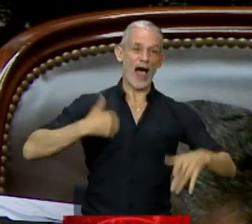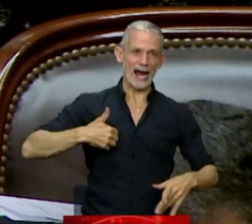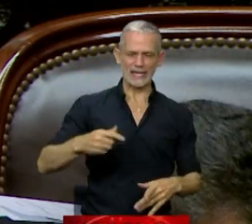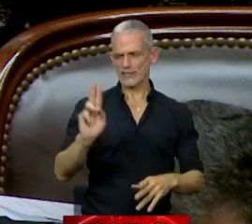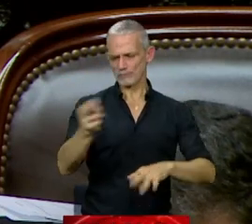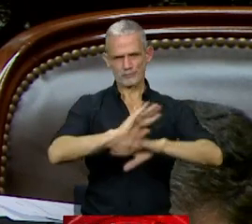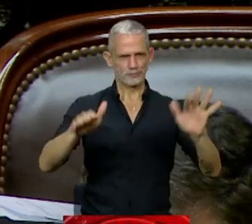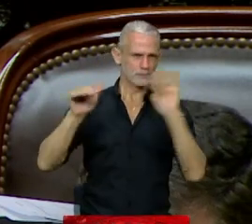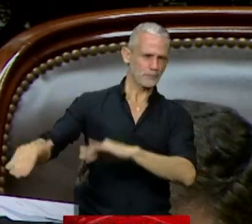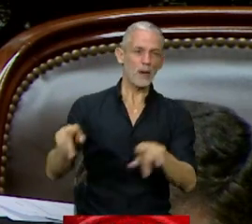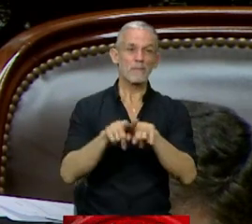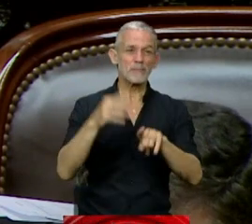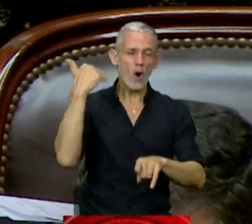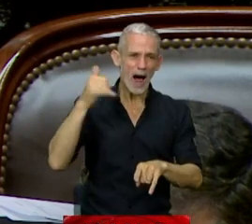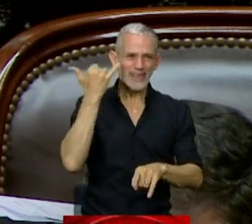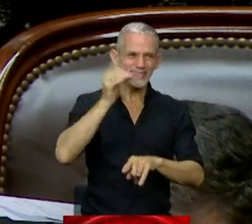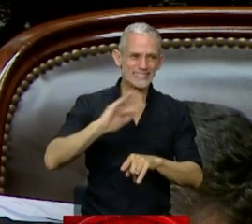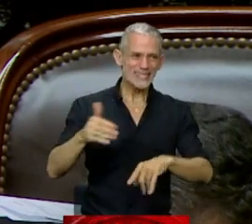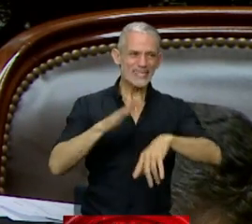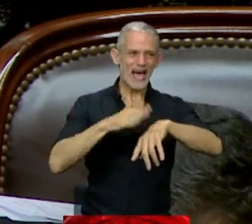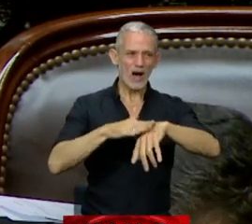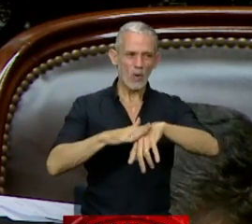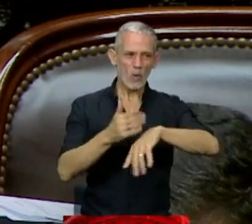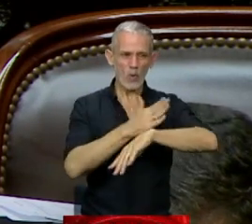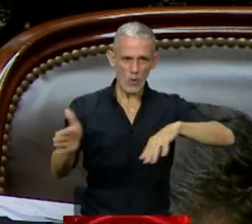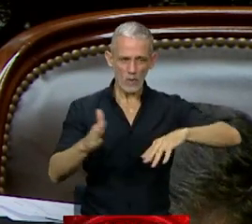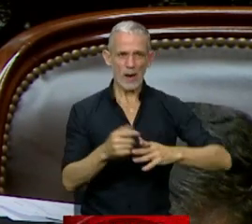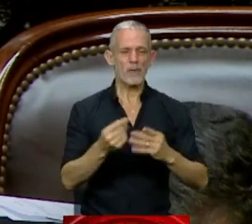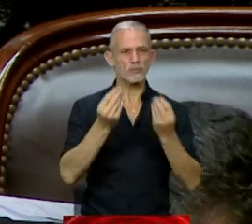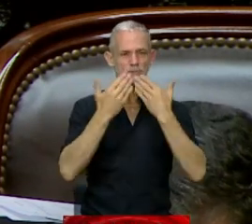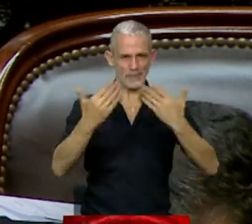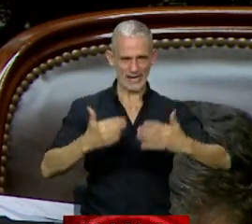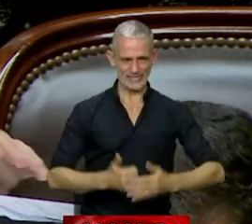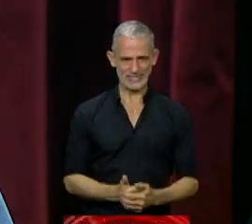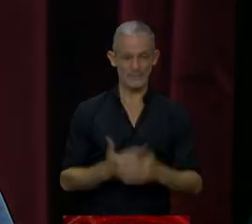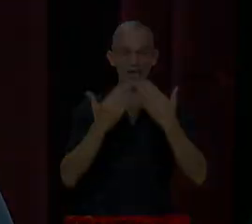Argentina, como quisieron hacerlo, lo que nos llevaron a una brutal recesión. Muchas gracias, señor presidente. Gracias, diputado.